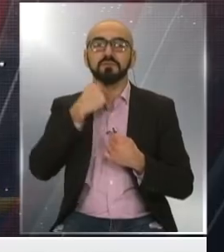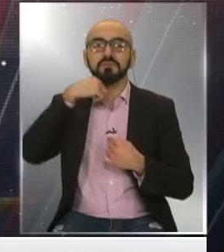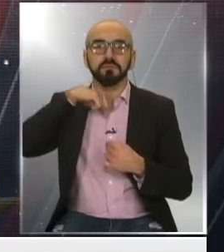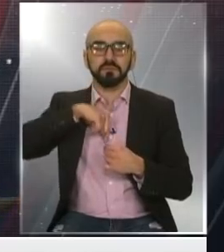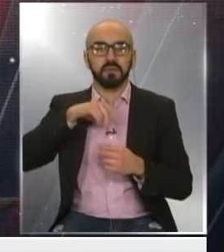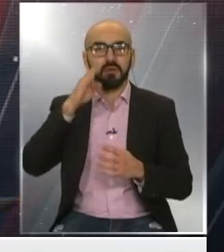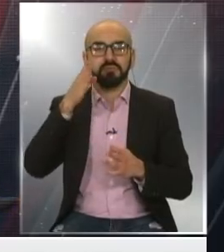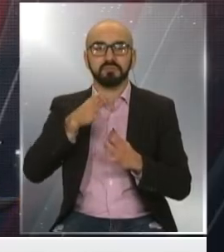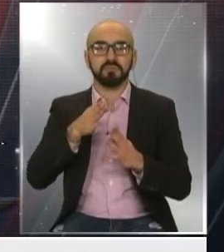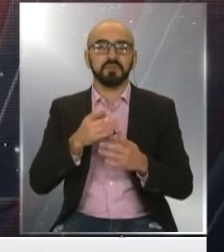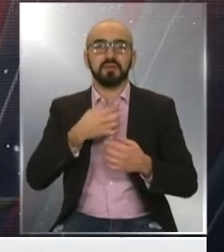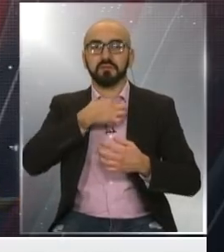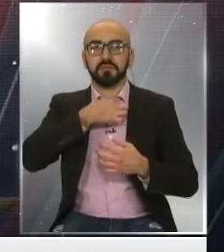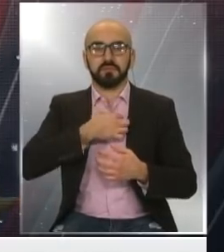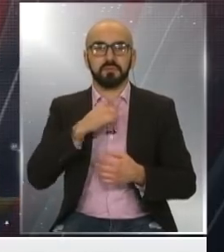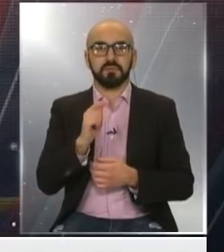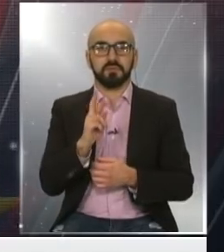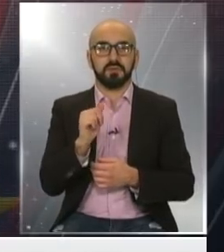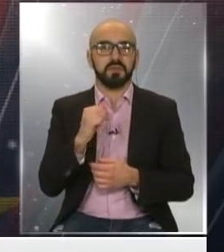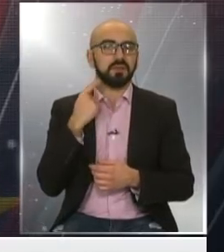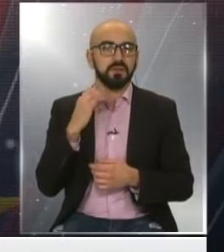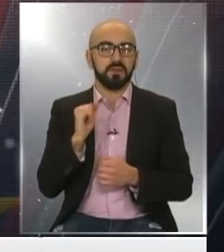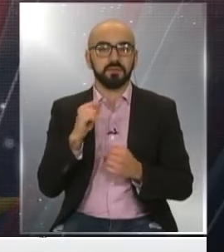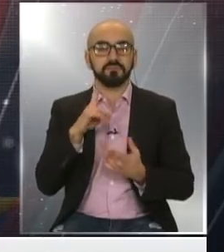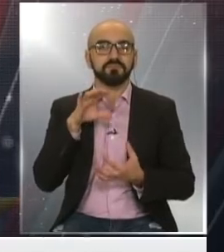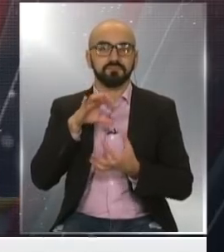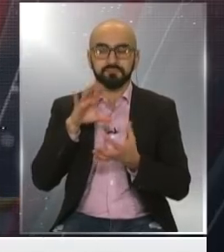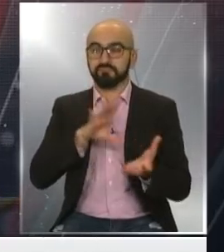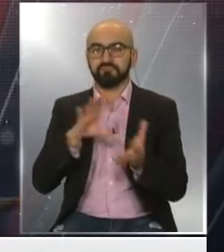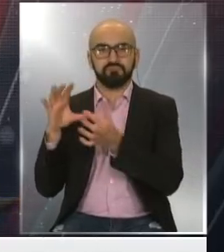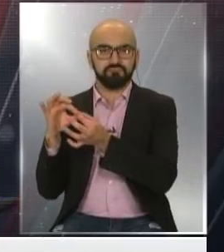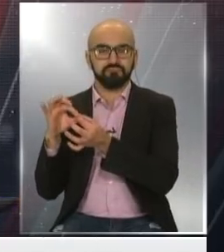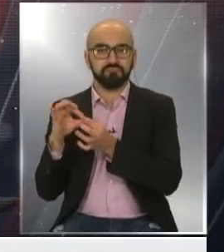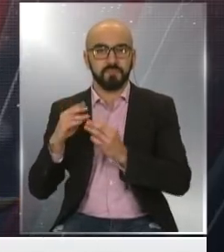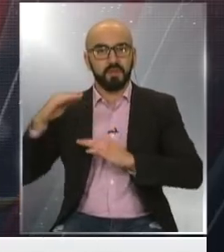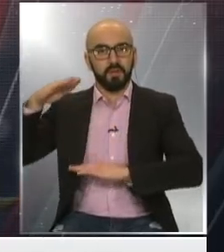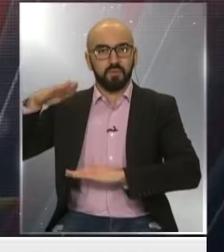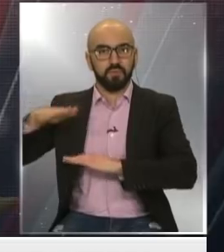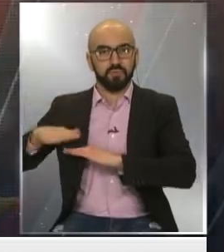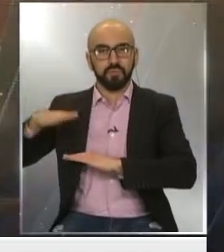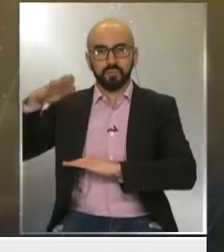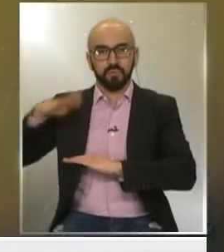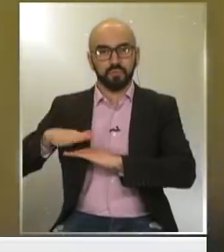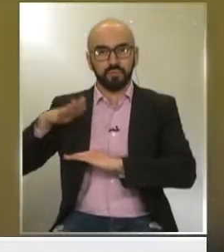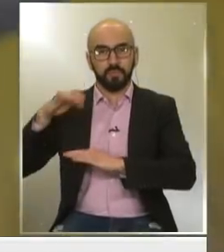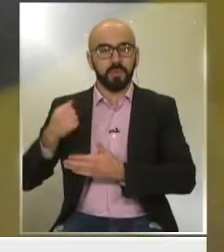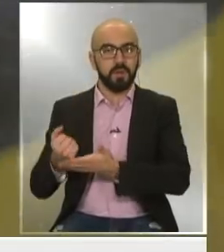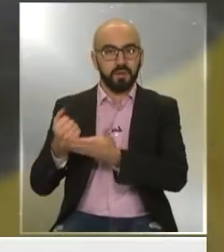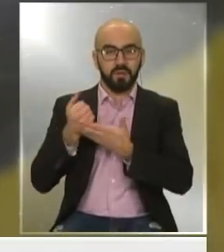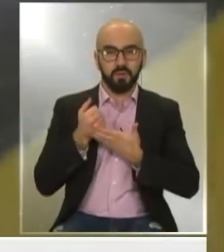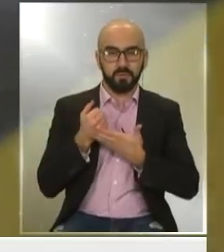y es lo que se conecta posteriormente al ventilador mecánico para que el paciente pueda asistirse a la respiración.